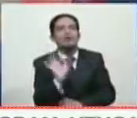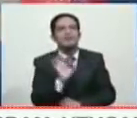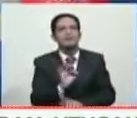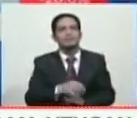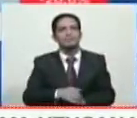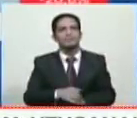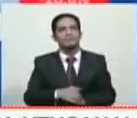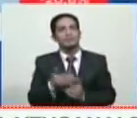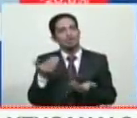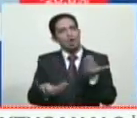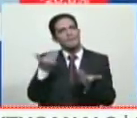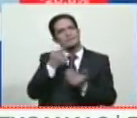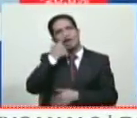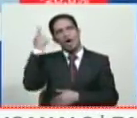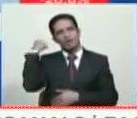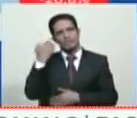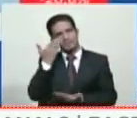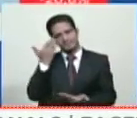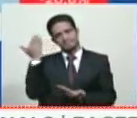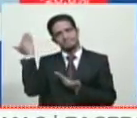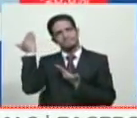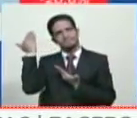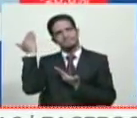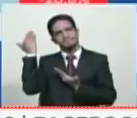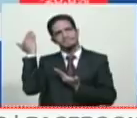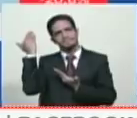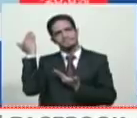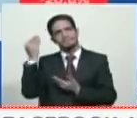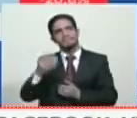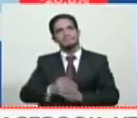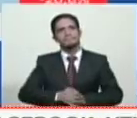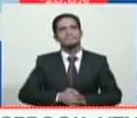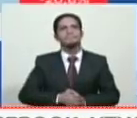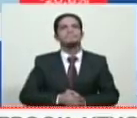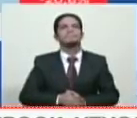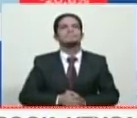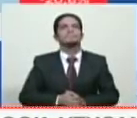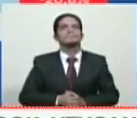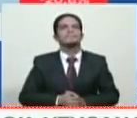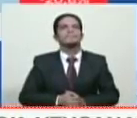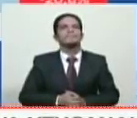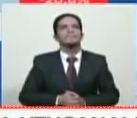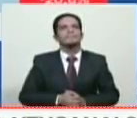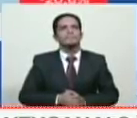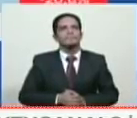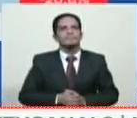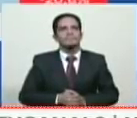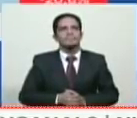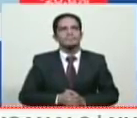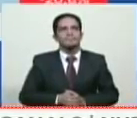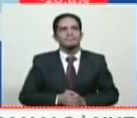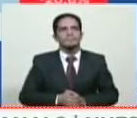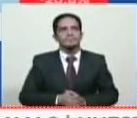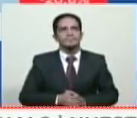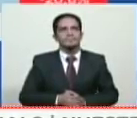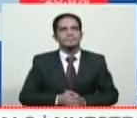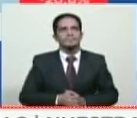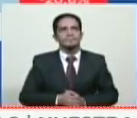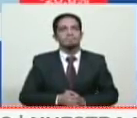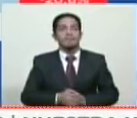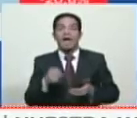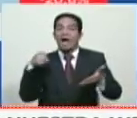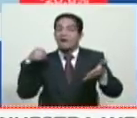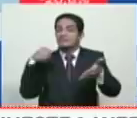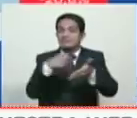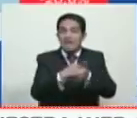2017, 1.576 accidentes de tránsito. En el 2018, 621 accidentes de tránsito. Accidentes